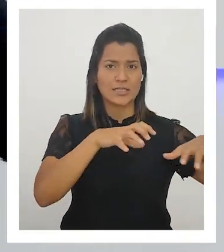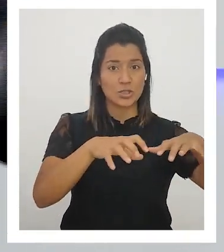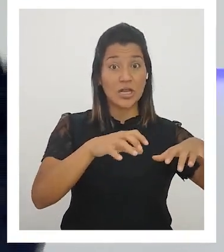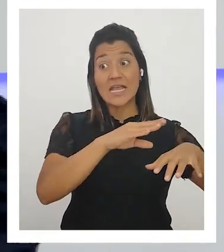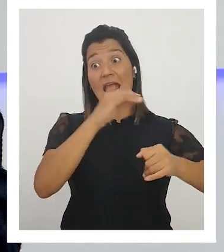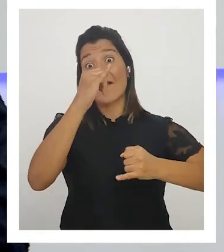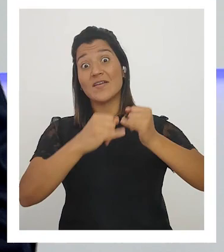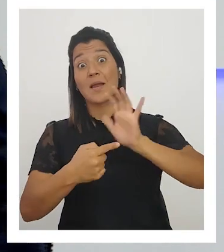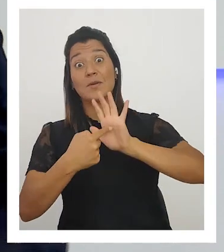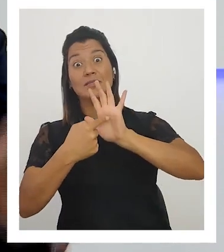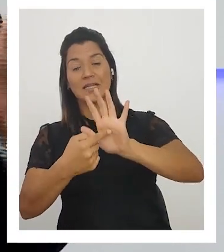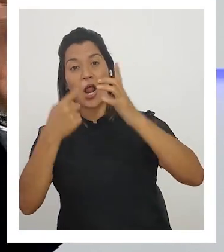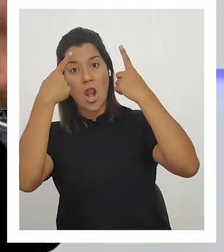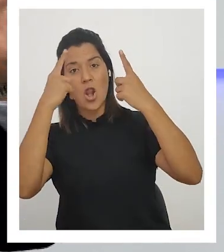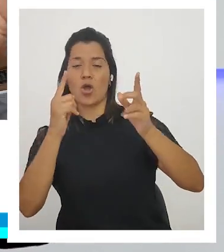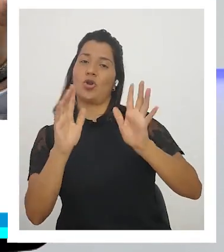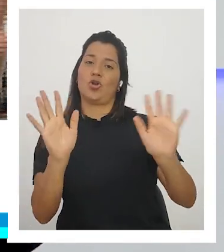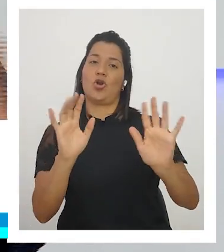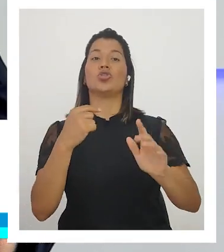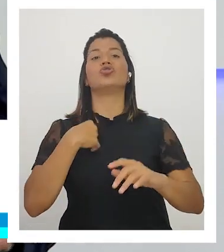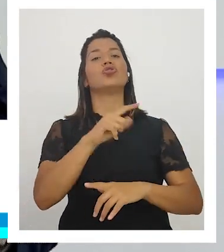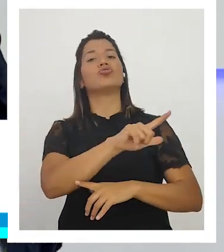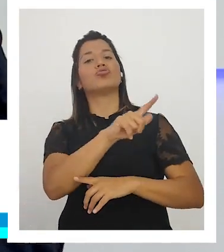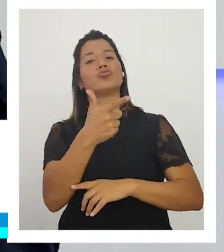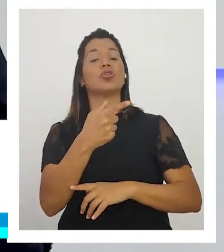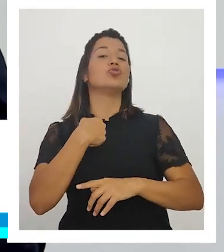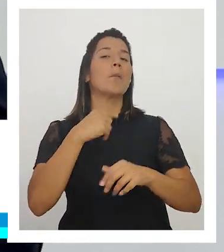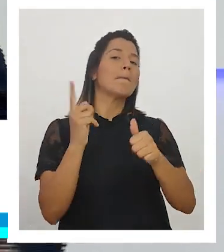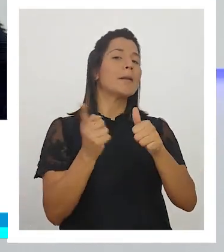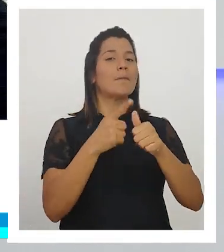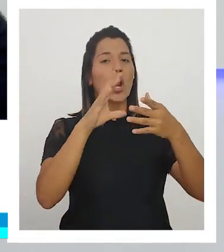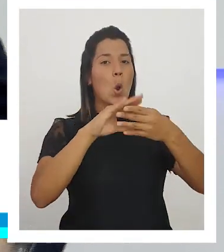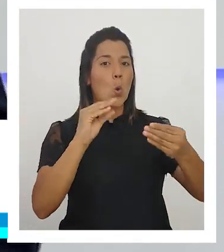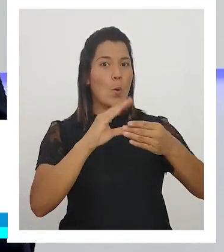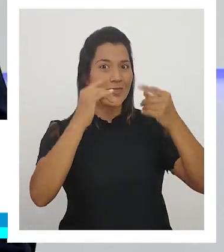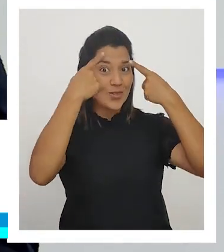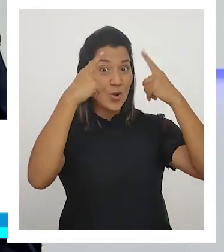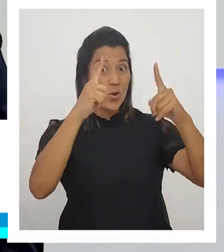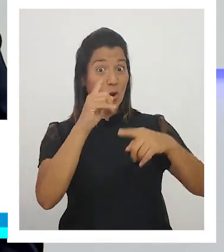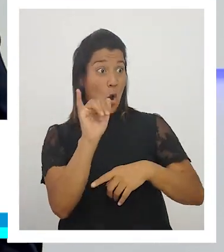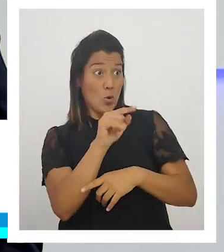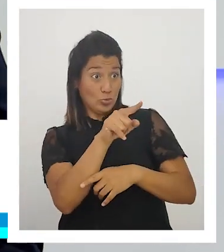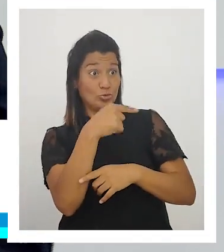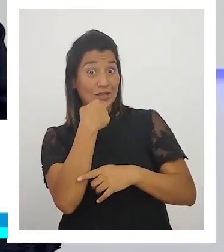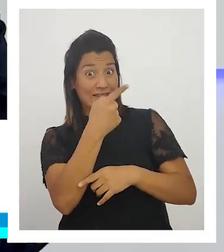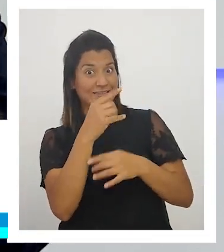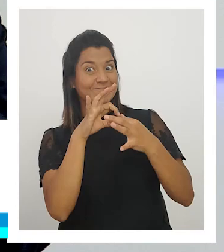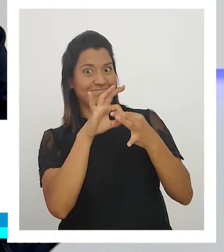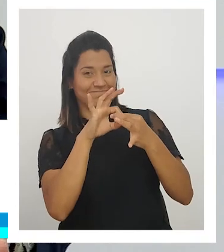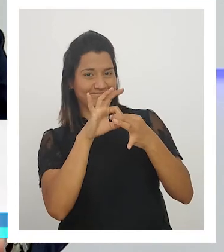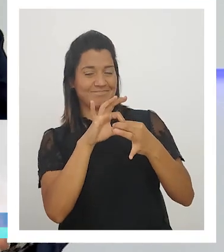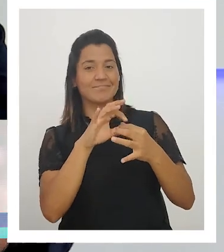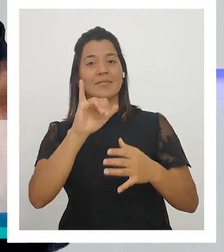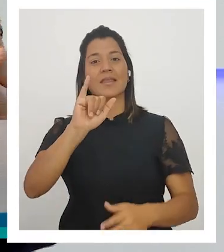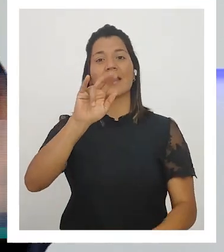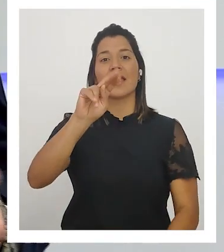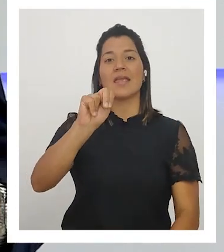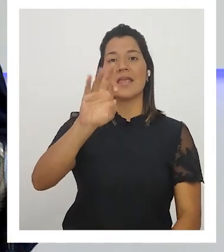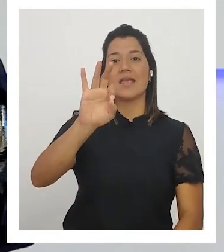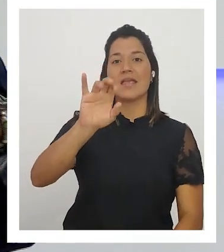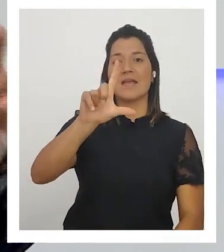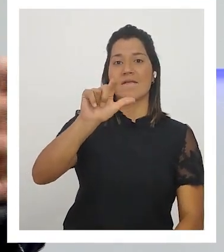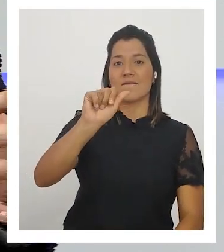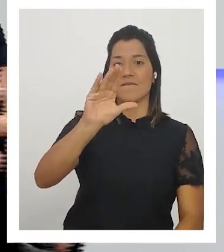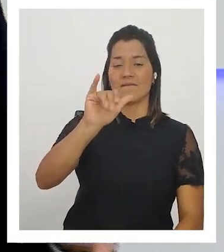resultados. Yo voy a darle vuelta y voy a contar primero los resultados. Y están ligados a lo que usted dice. Inflación. Esto